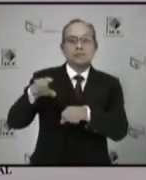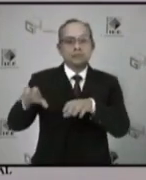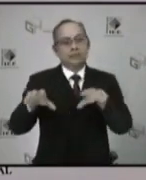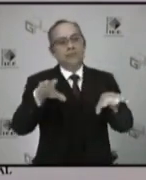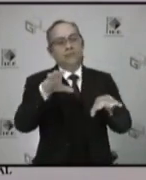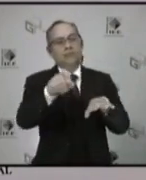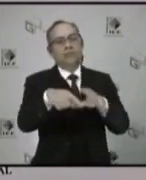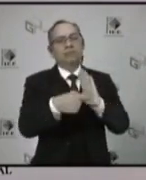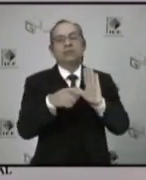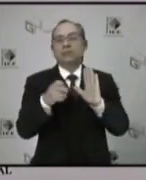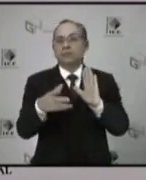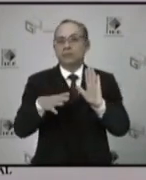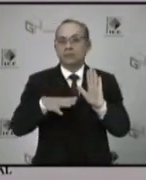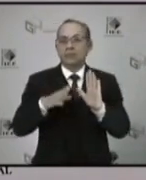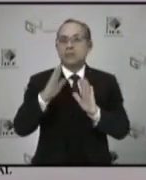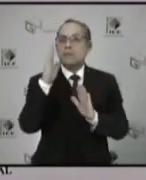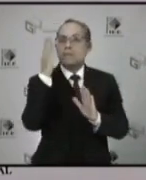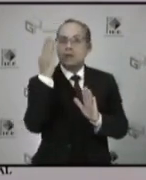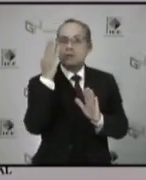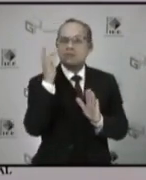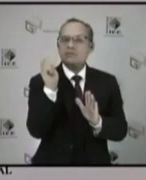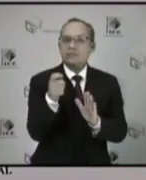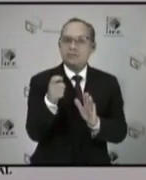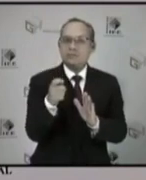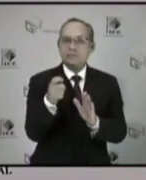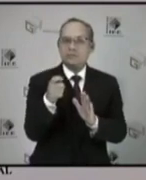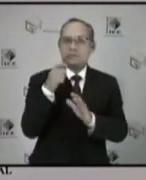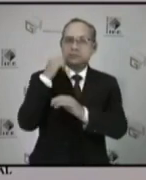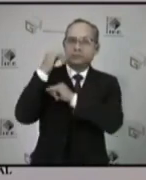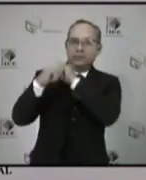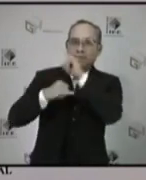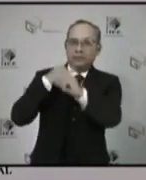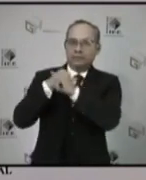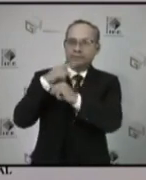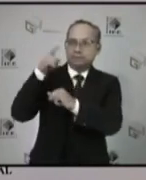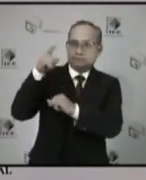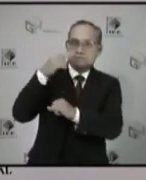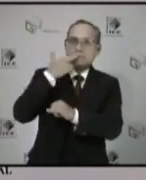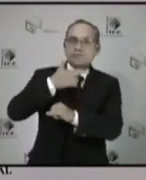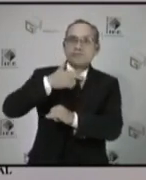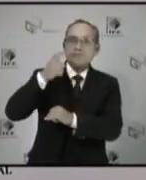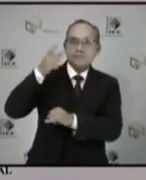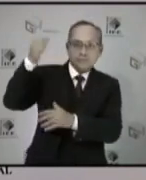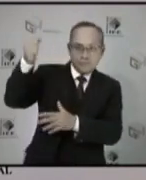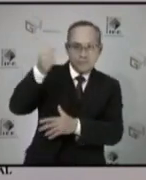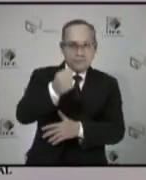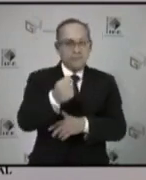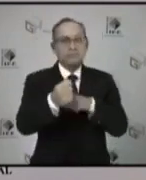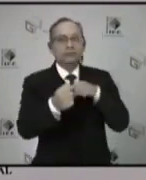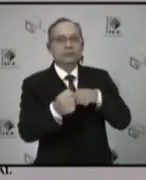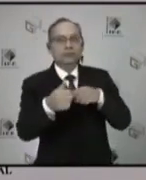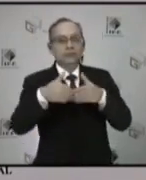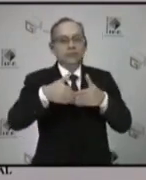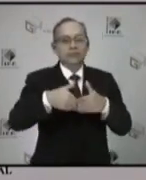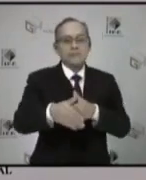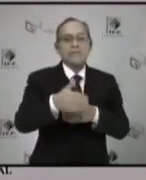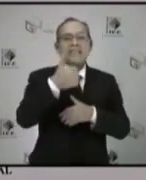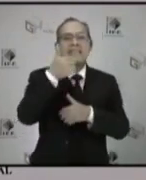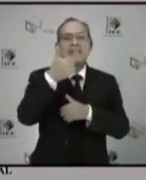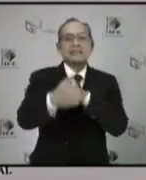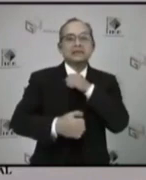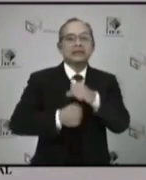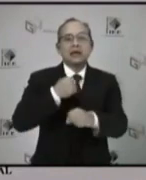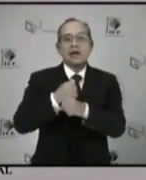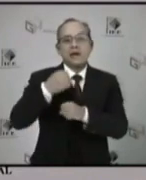una de las mejores empresas a nivel internacional para que auditen durante los 6 años a todas y cada una de